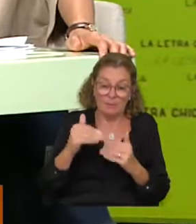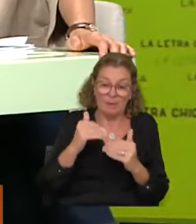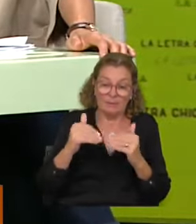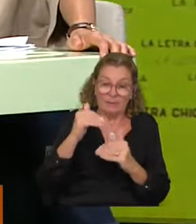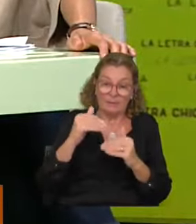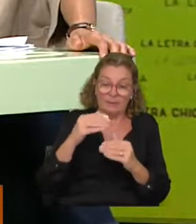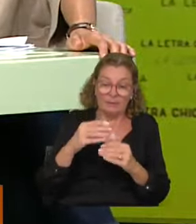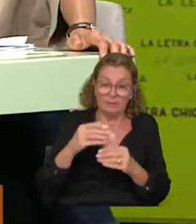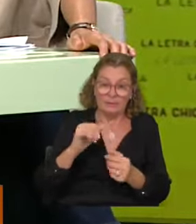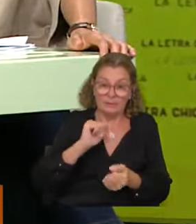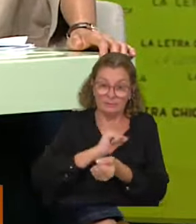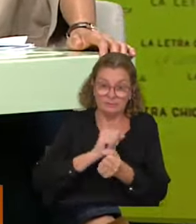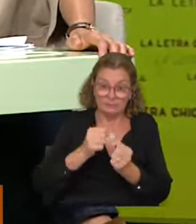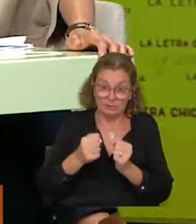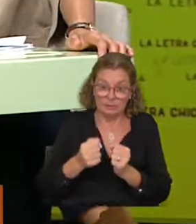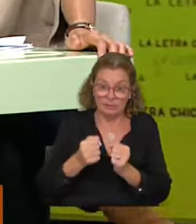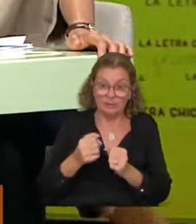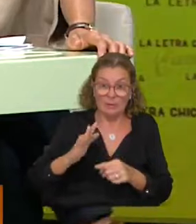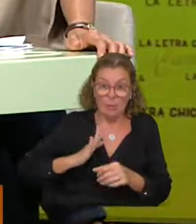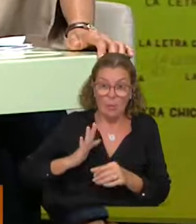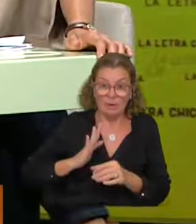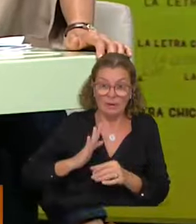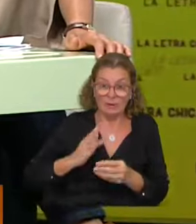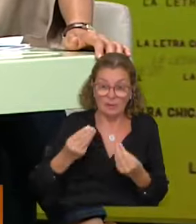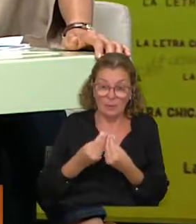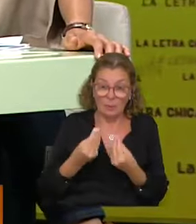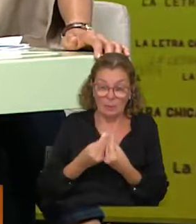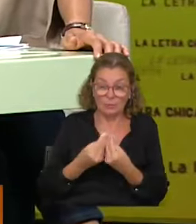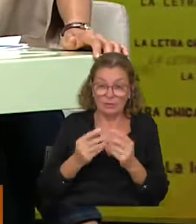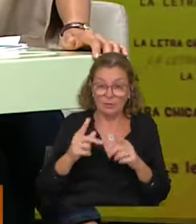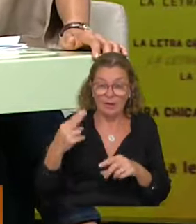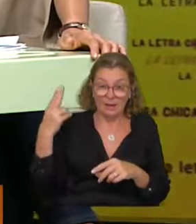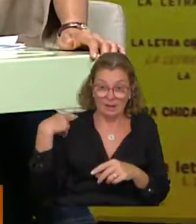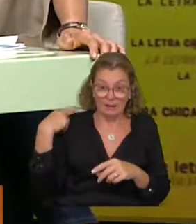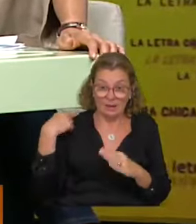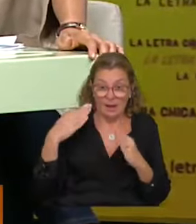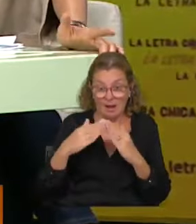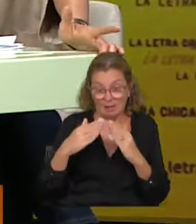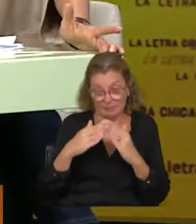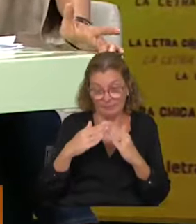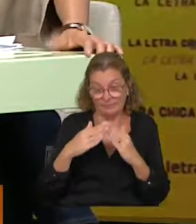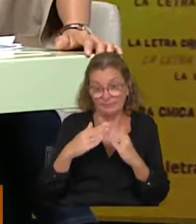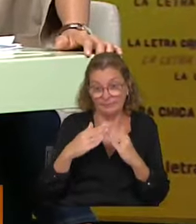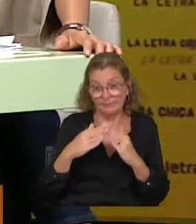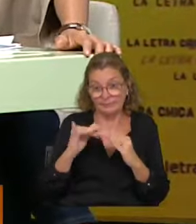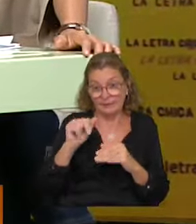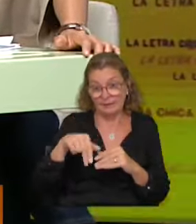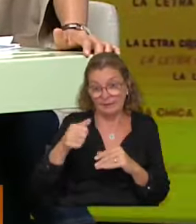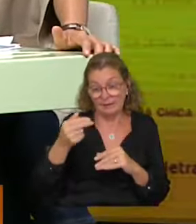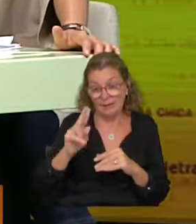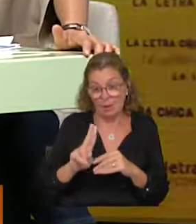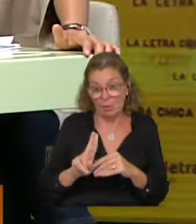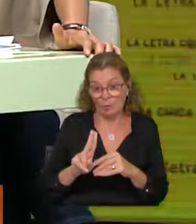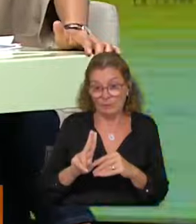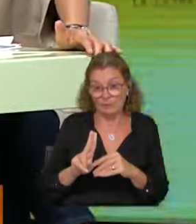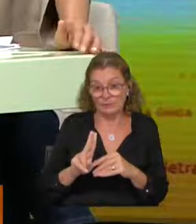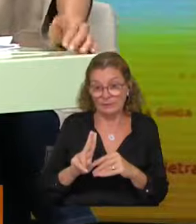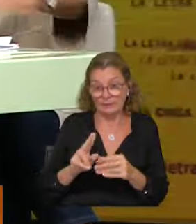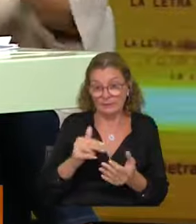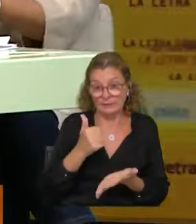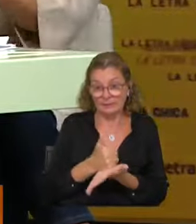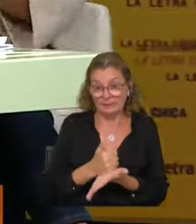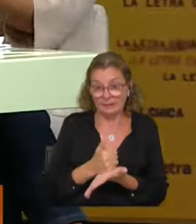de privación de libertad no de mujeres que muchas de ellas inclusive jefas de hogar inau está